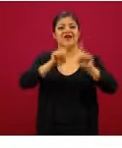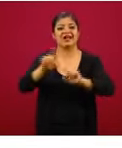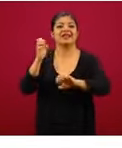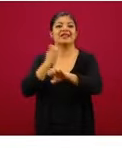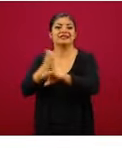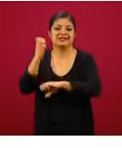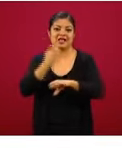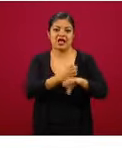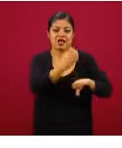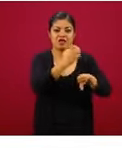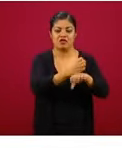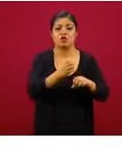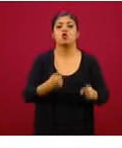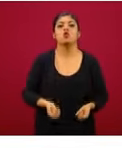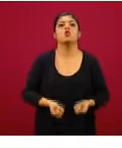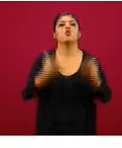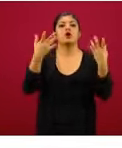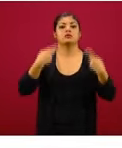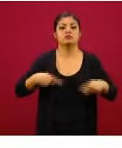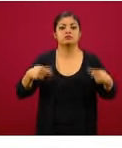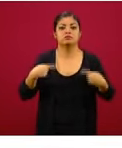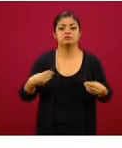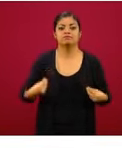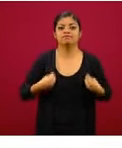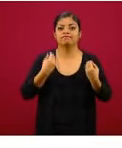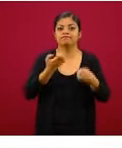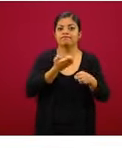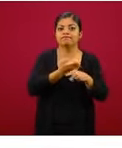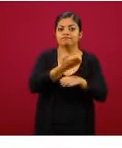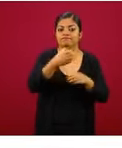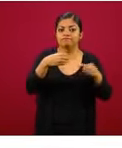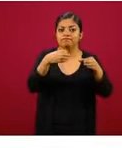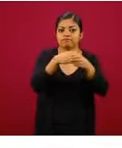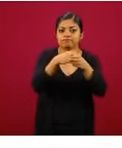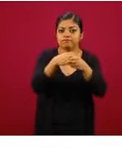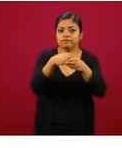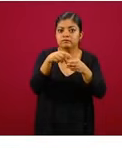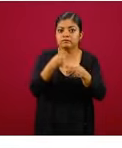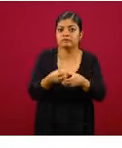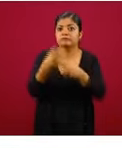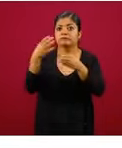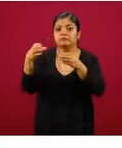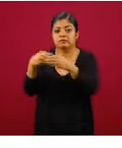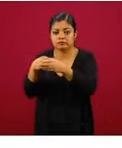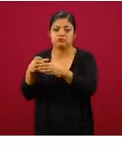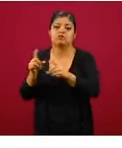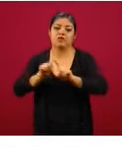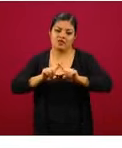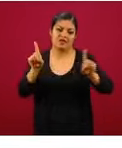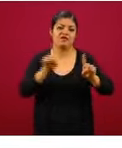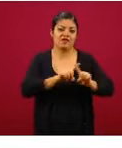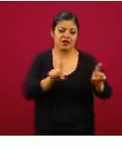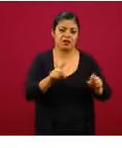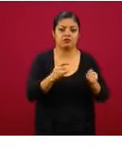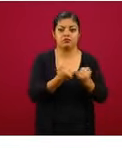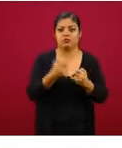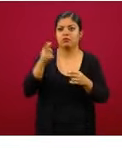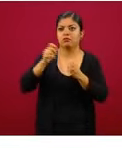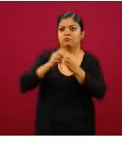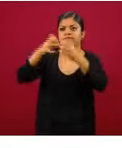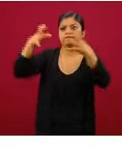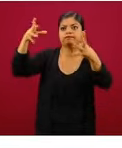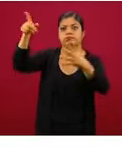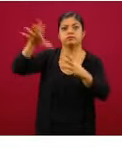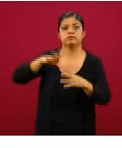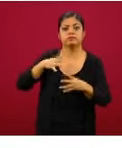dependiendo de la base poblacional, es decir, de las personas que residen en una entidad federativa, son diferentes a la de otra. Hay mayor